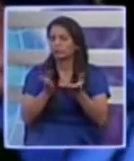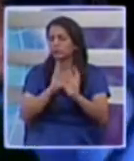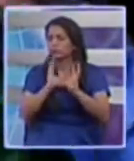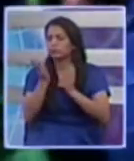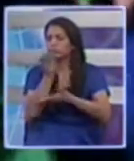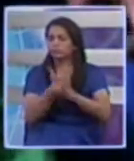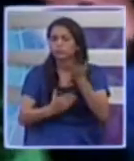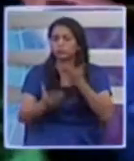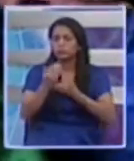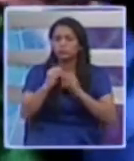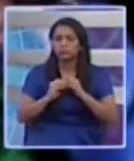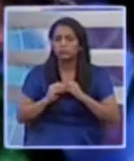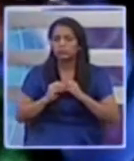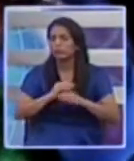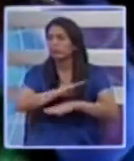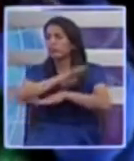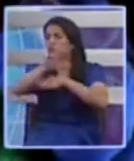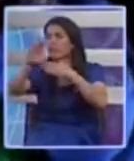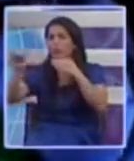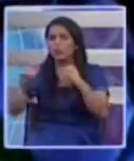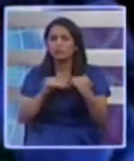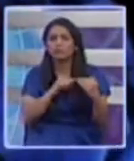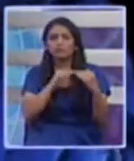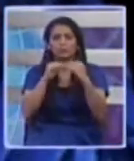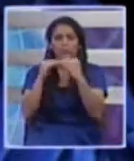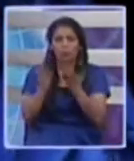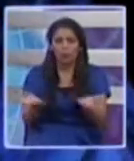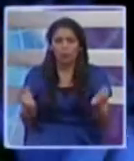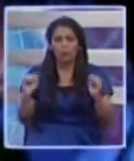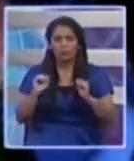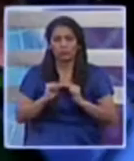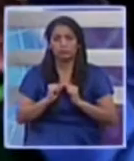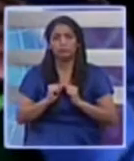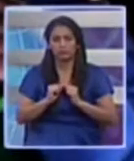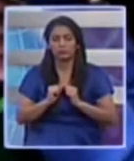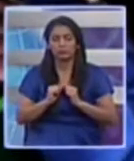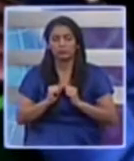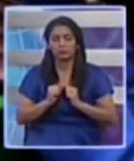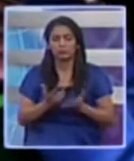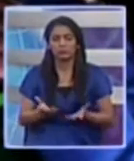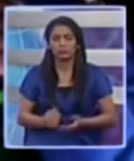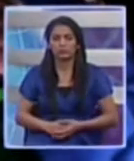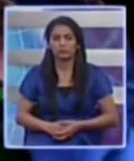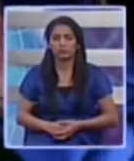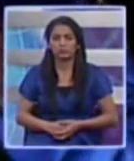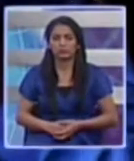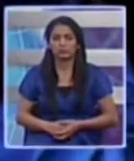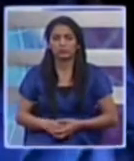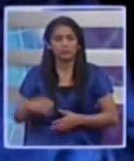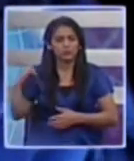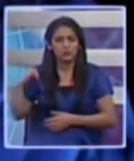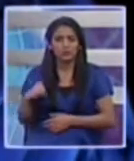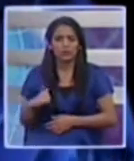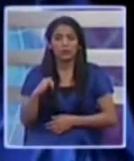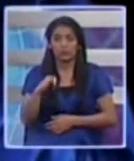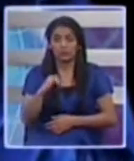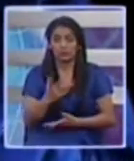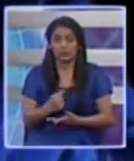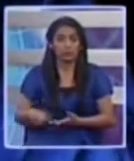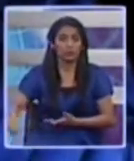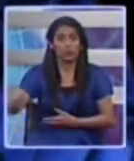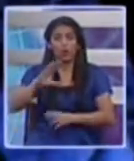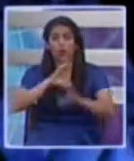en toda su amplitud, en todo su maravilloso abanico, renació el diálogo. Vamos a